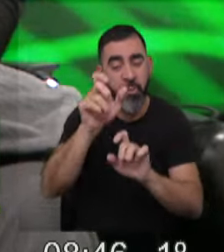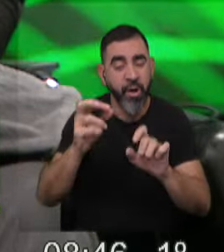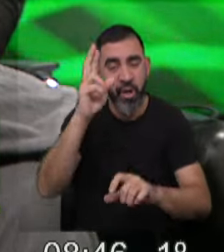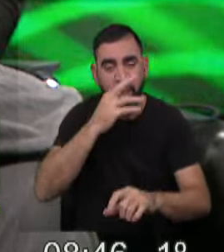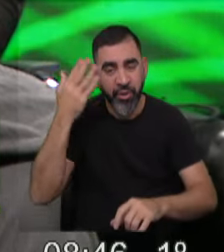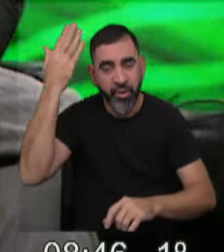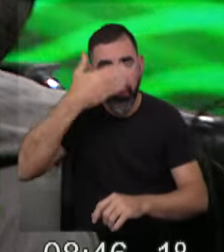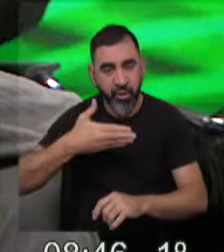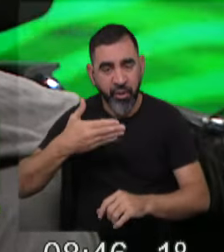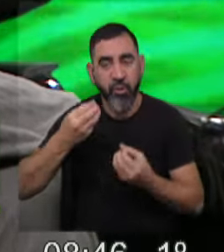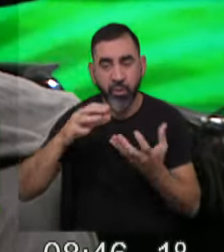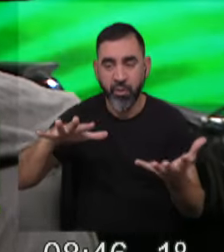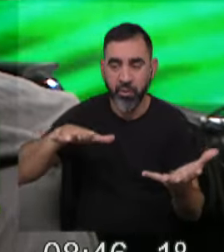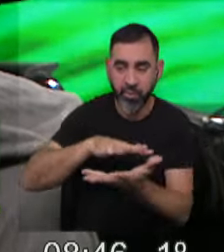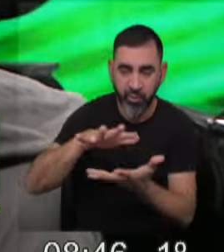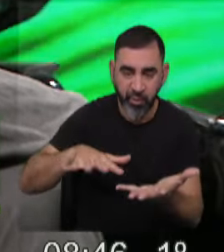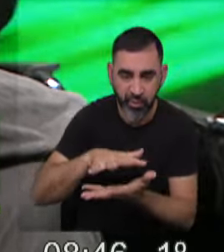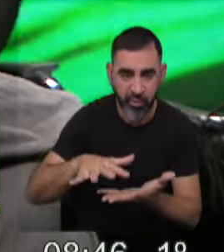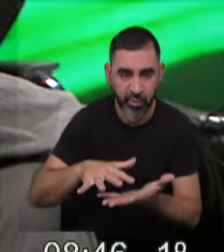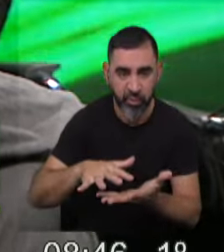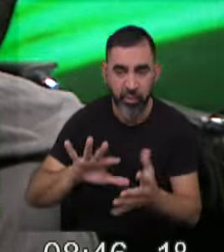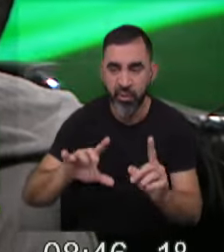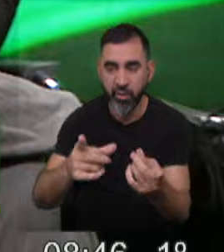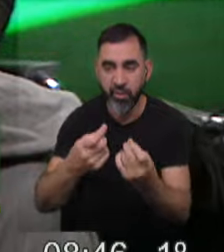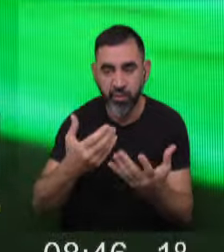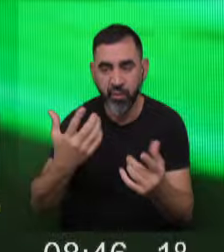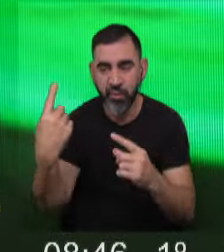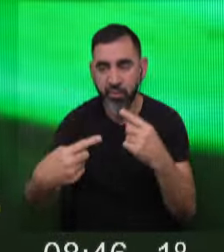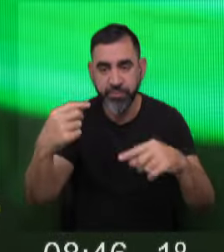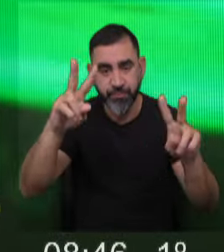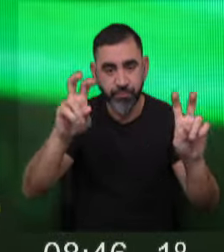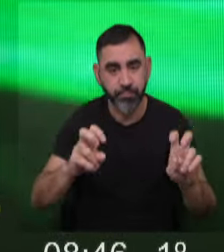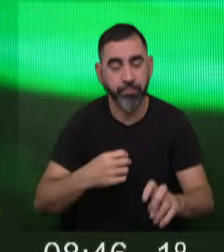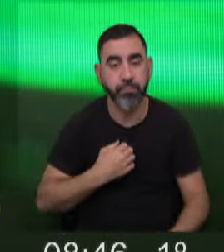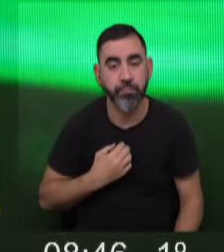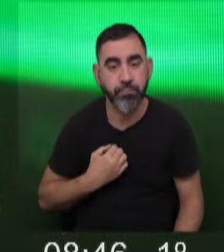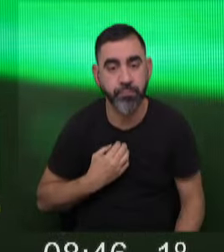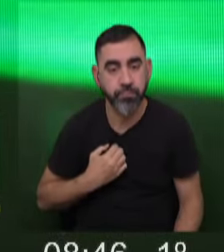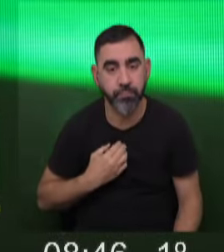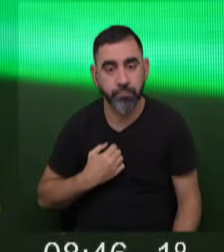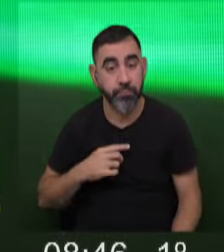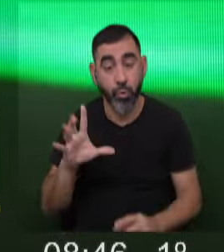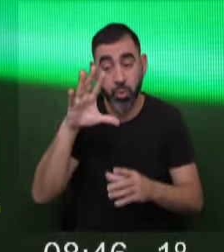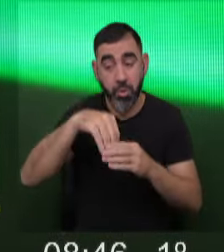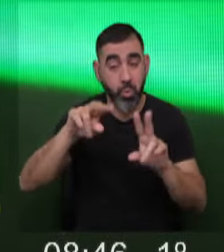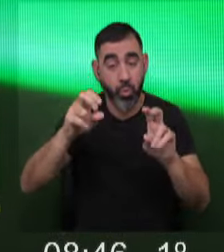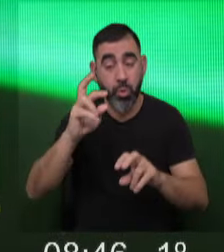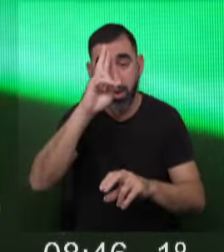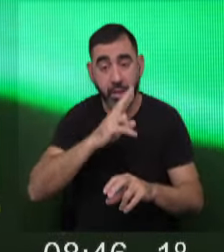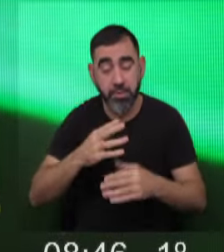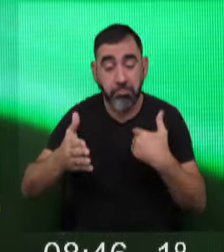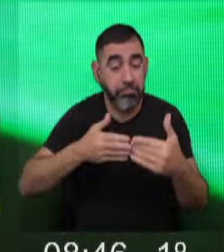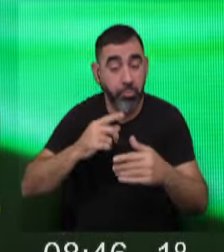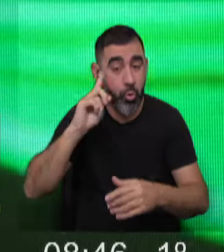afro, qué situación está, qué necesidades tiene a partir de cada tema particular. Y en realidad, al no incluir la variable, no sabemos qué